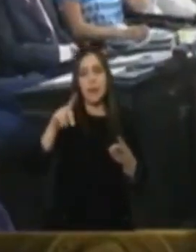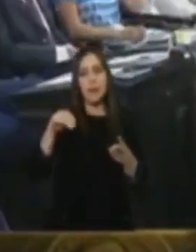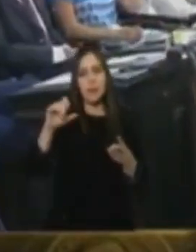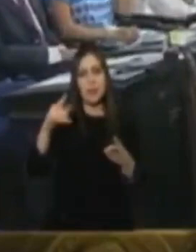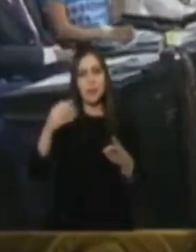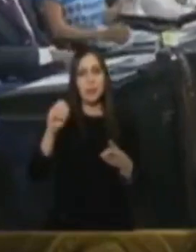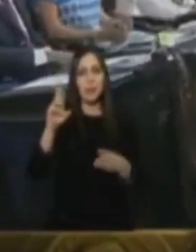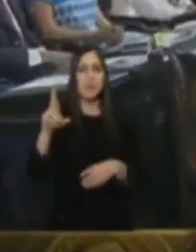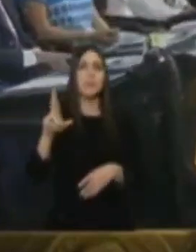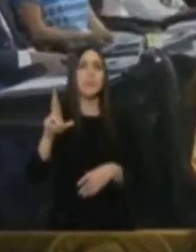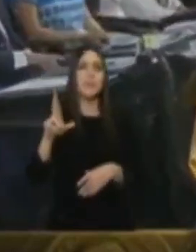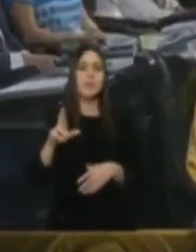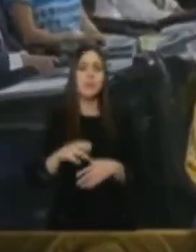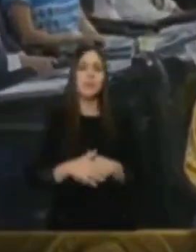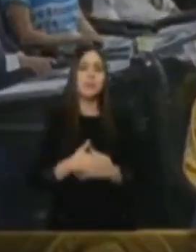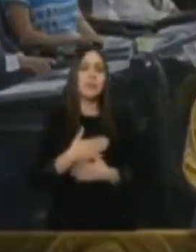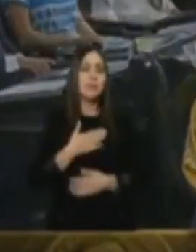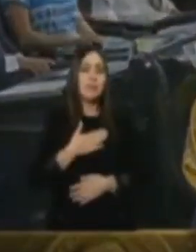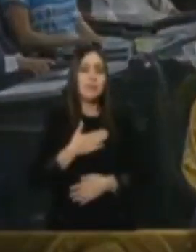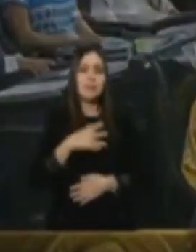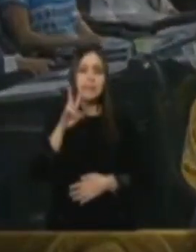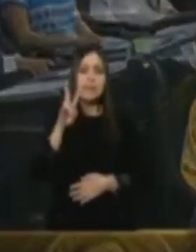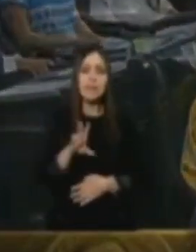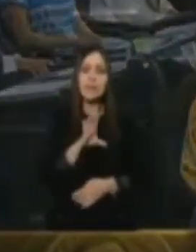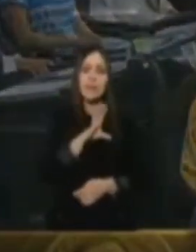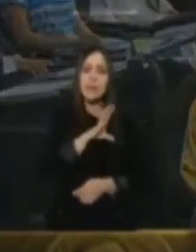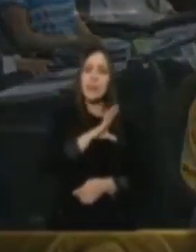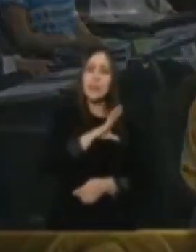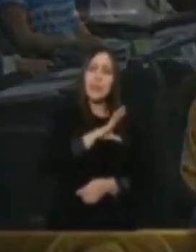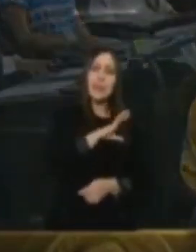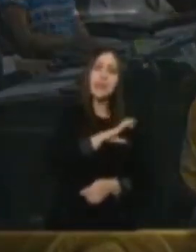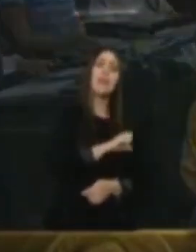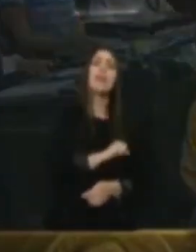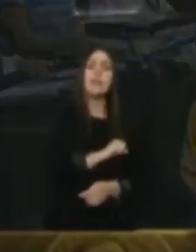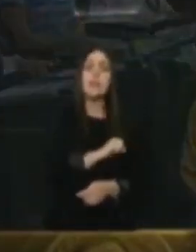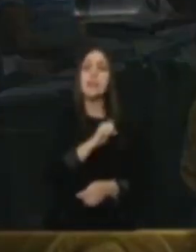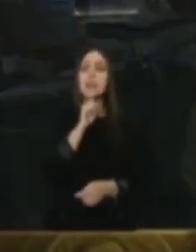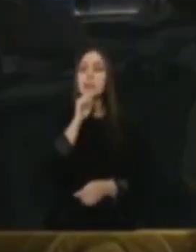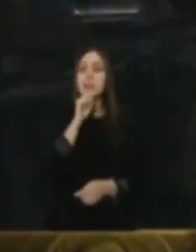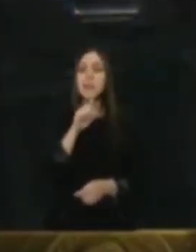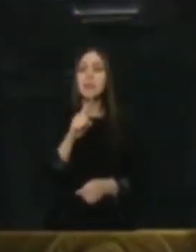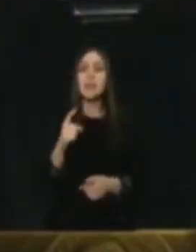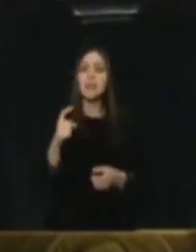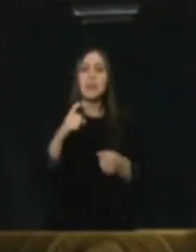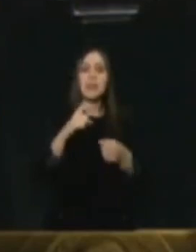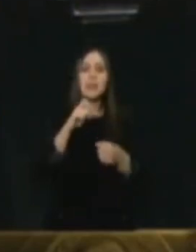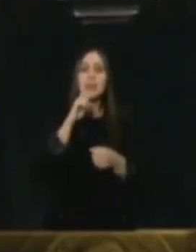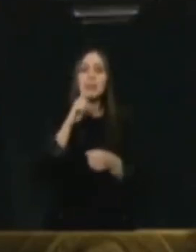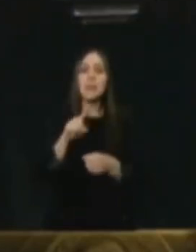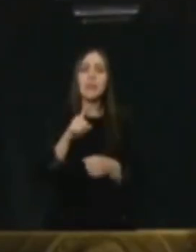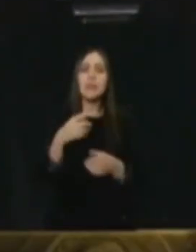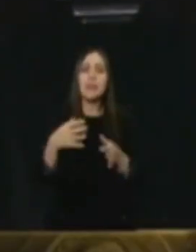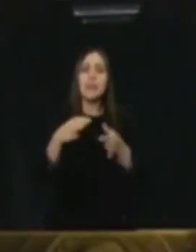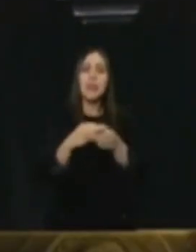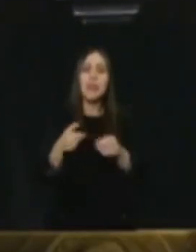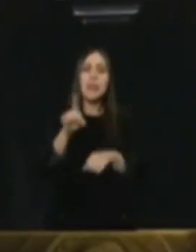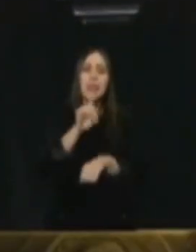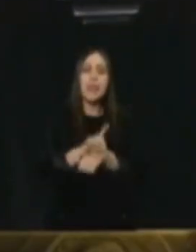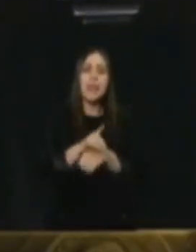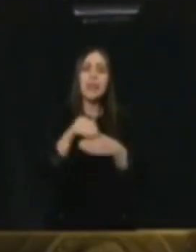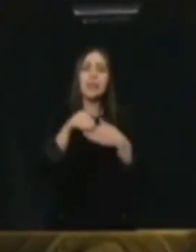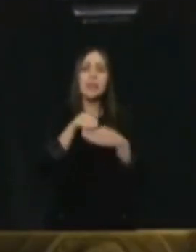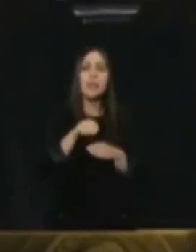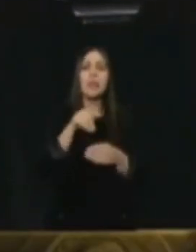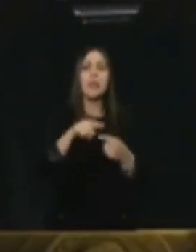Me encanta ser parte de los días de Juan Villoro, de los